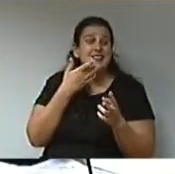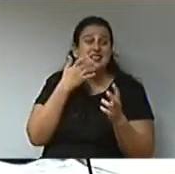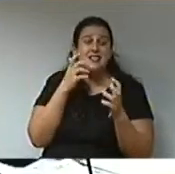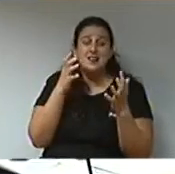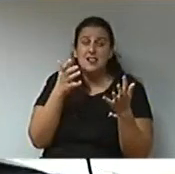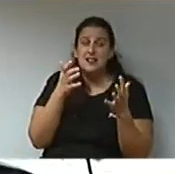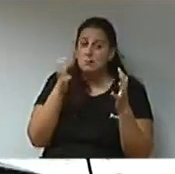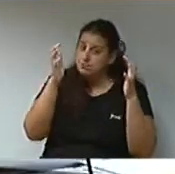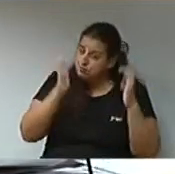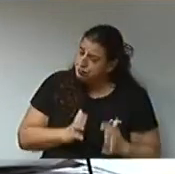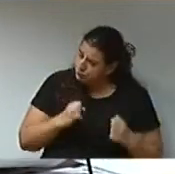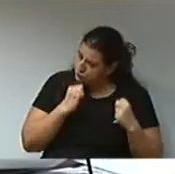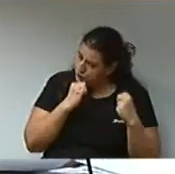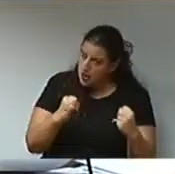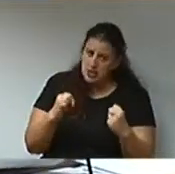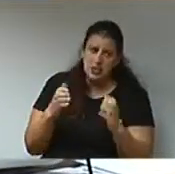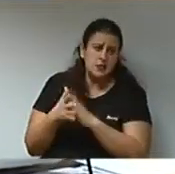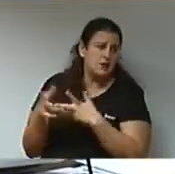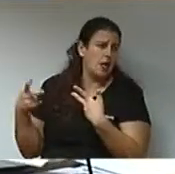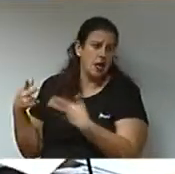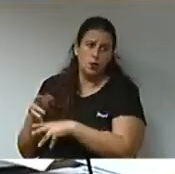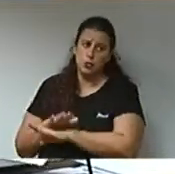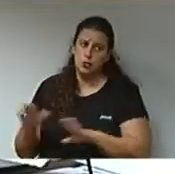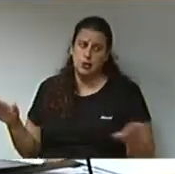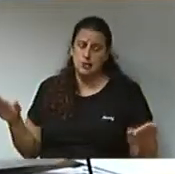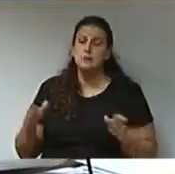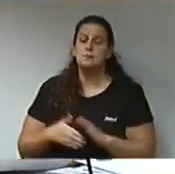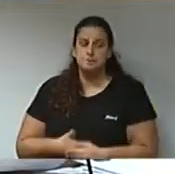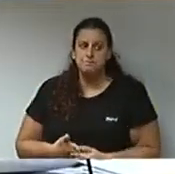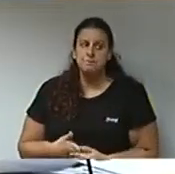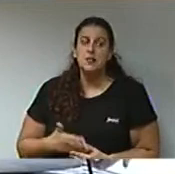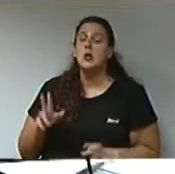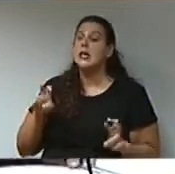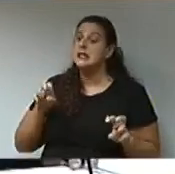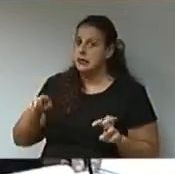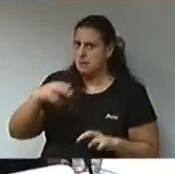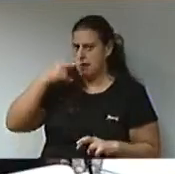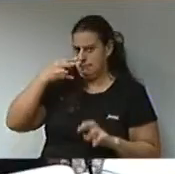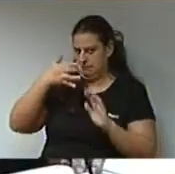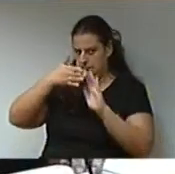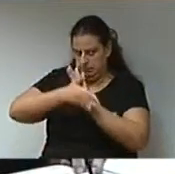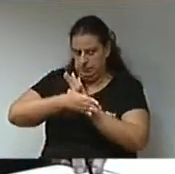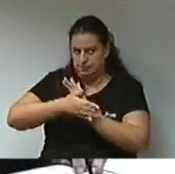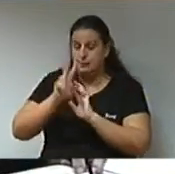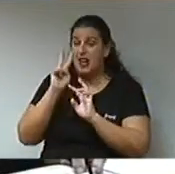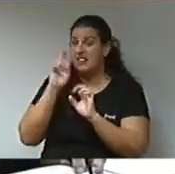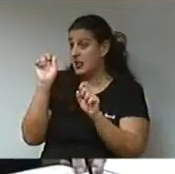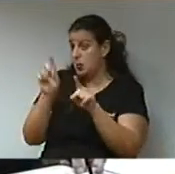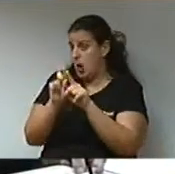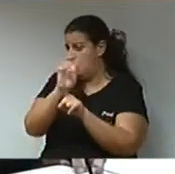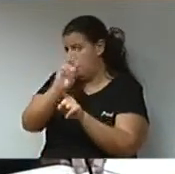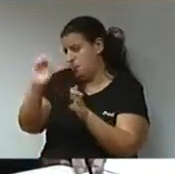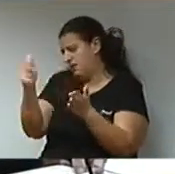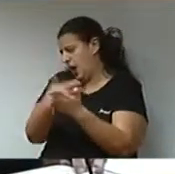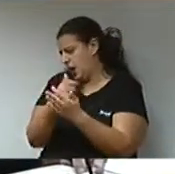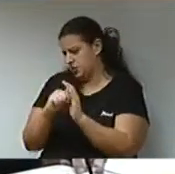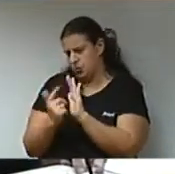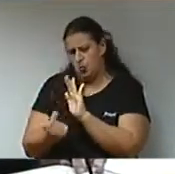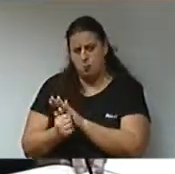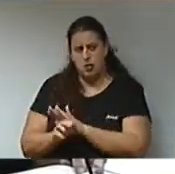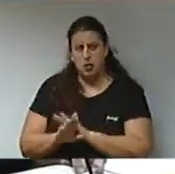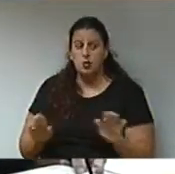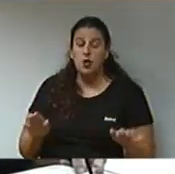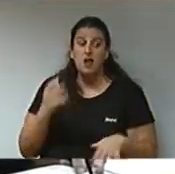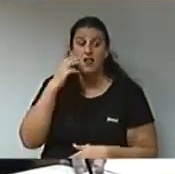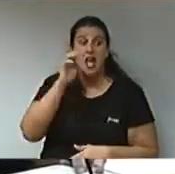para la curva de la AFER hay una cuestión muy interesante para ver otra vez cómo es un fracaso total. Fracaso total que nunca en ningún